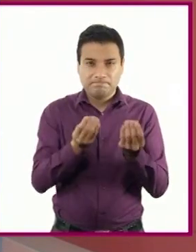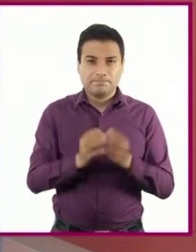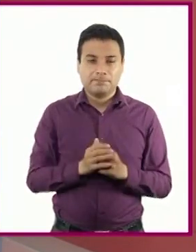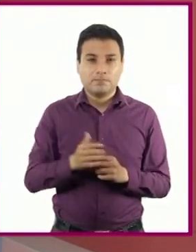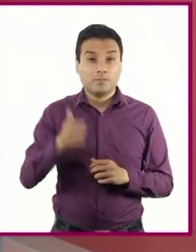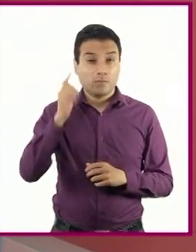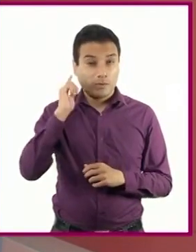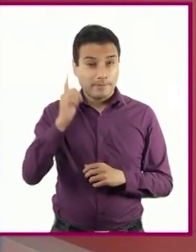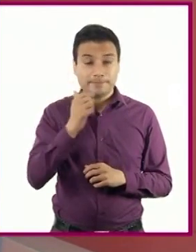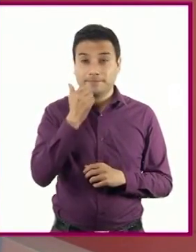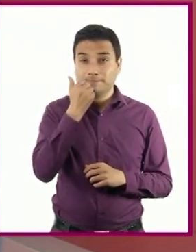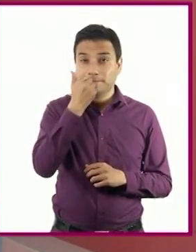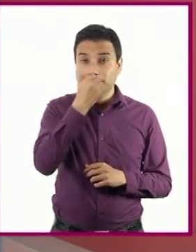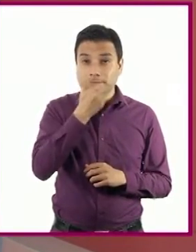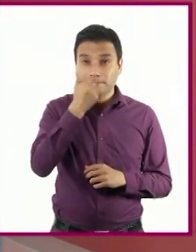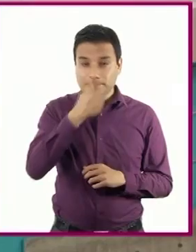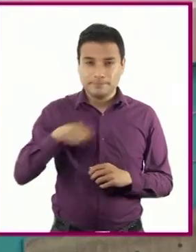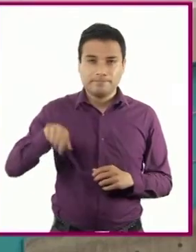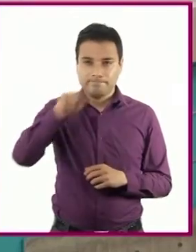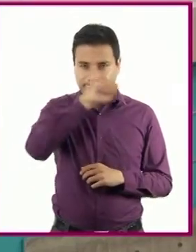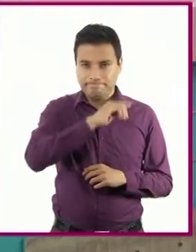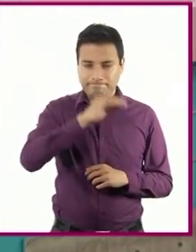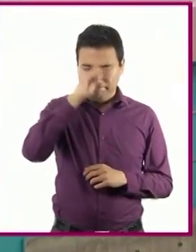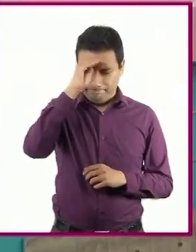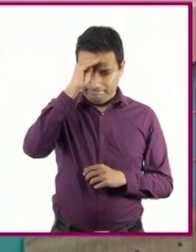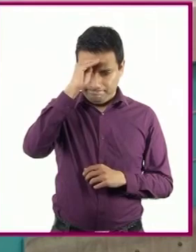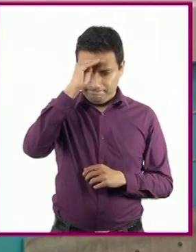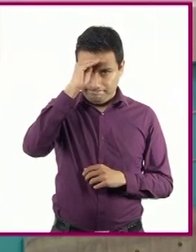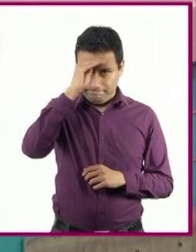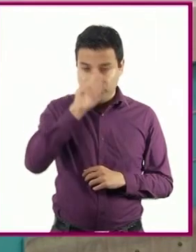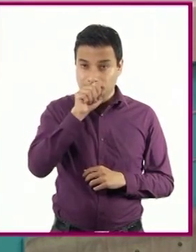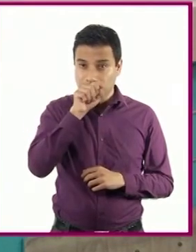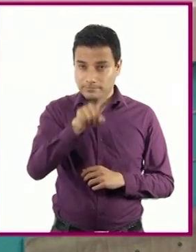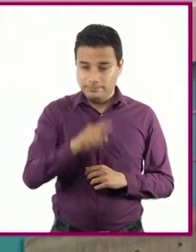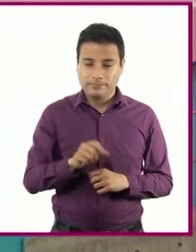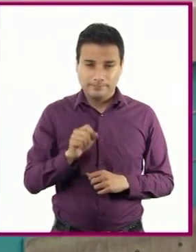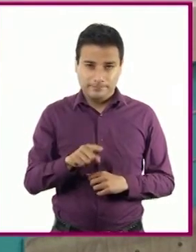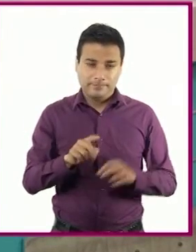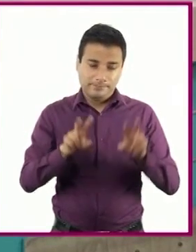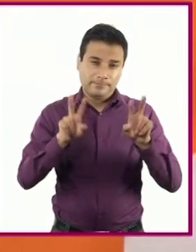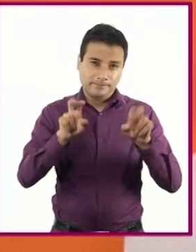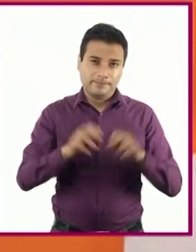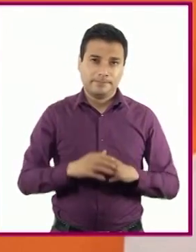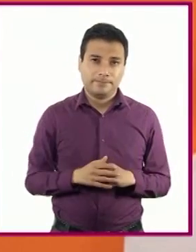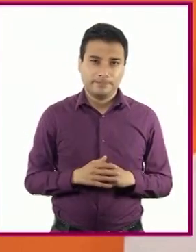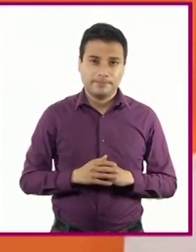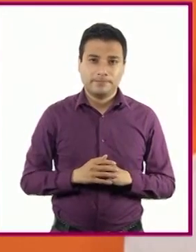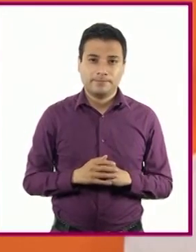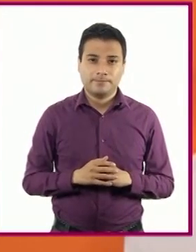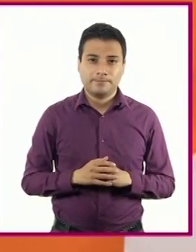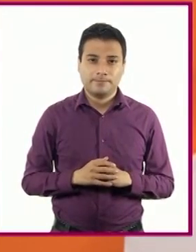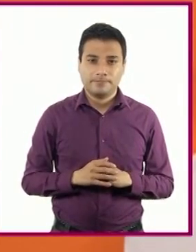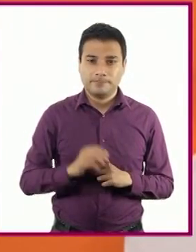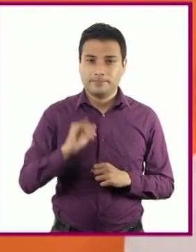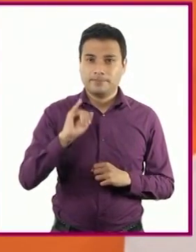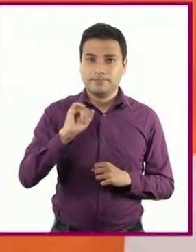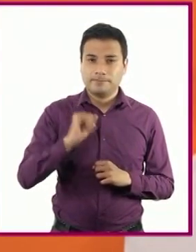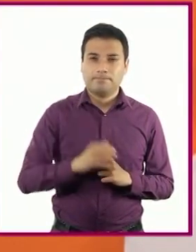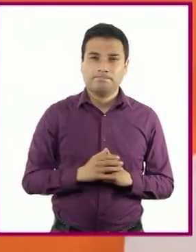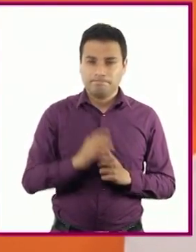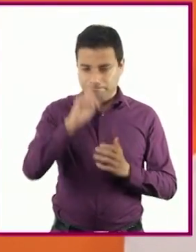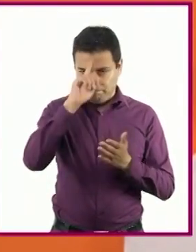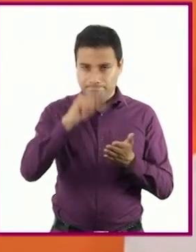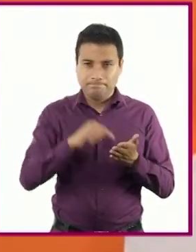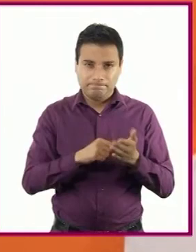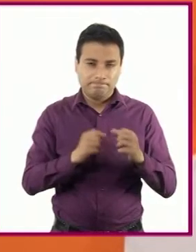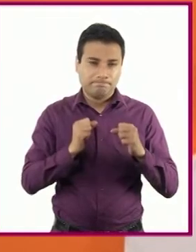y los alumnos que están en sus hogares reflexionen cada vez más sobre lo que ven en redes sociales. Sí, maestra, seguramente lo